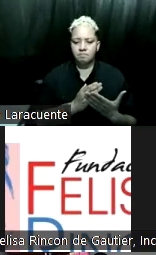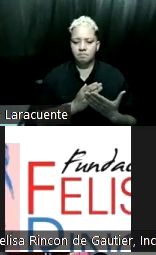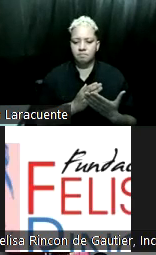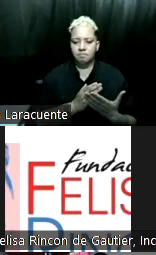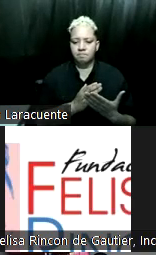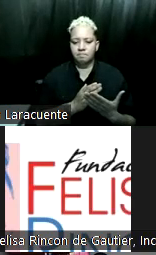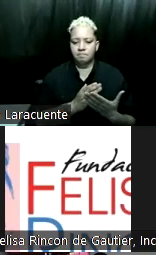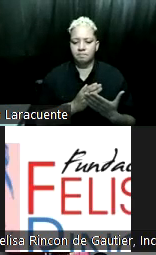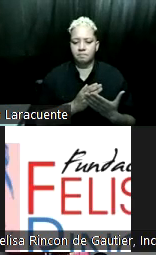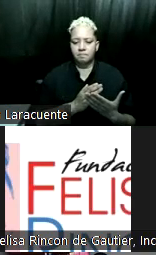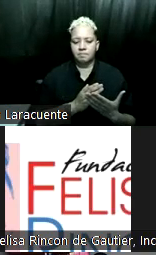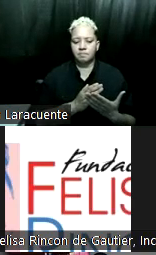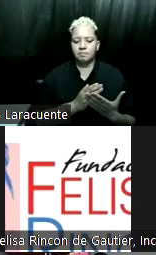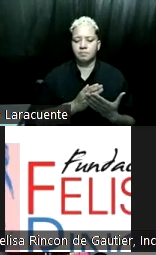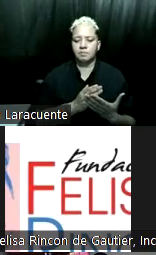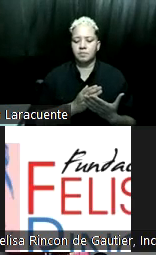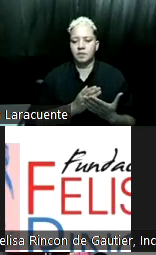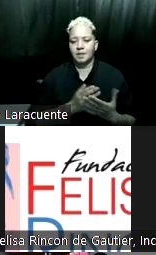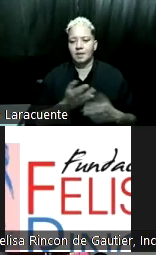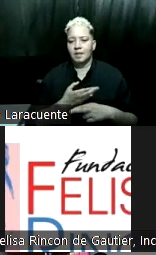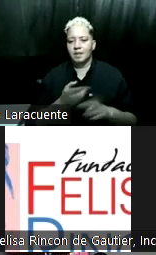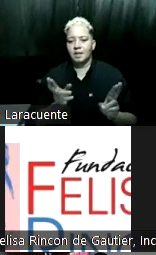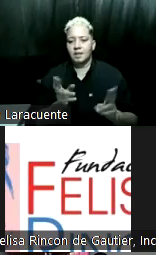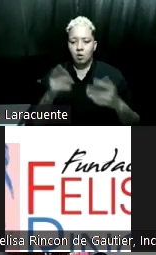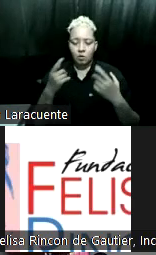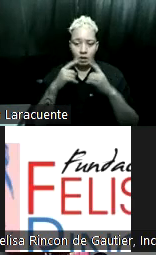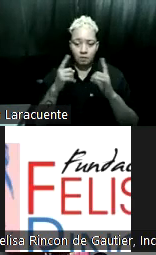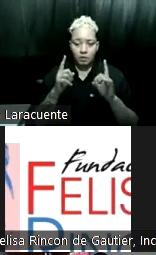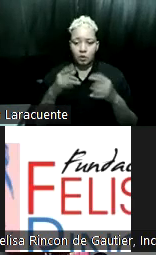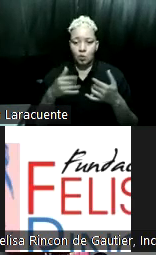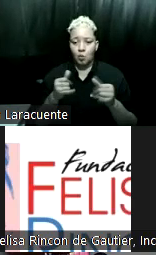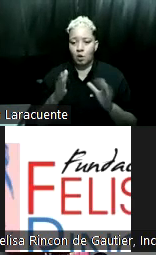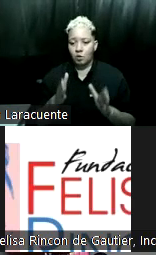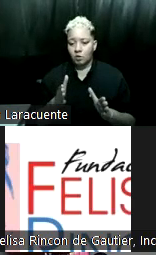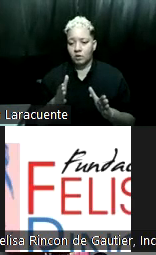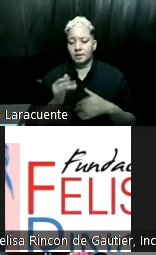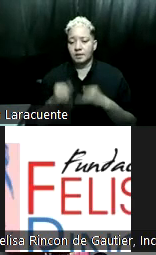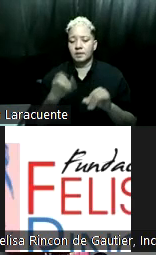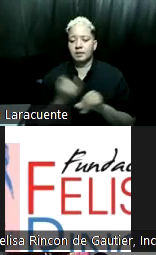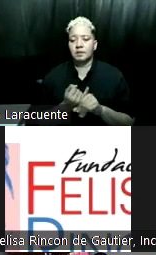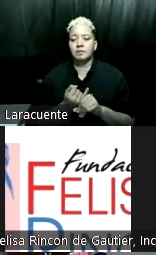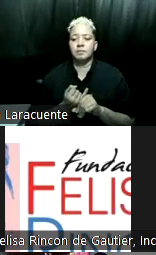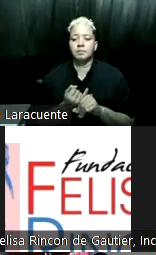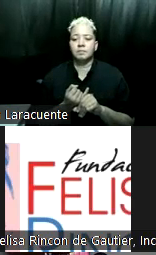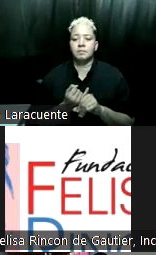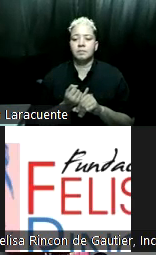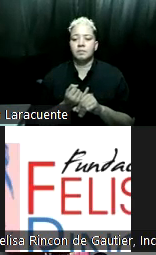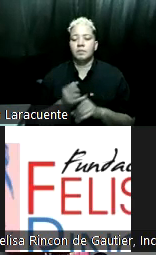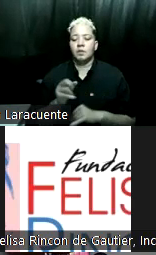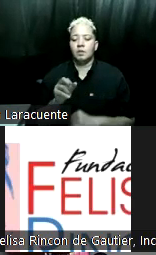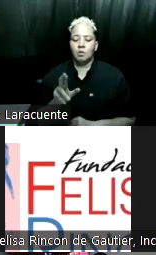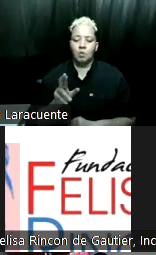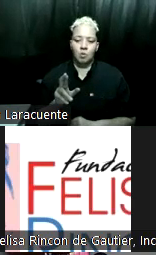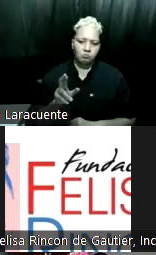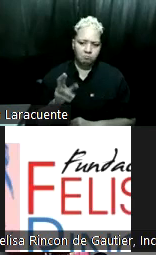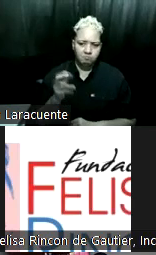dentro del Salón de la Fama de jugadores internacionales, o